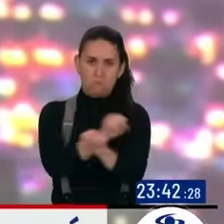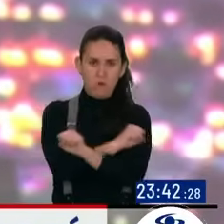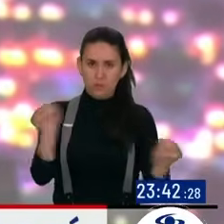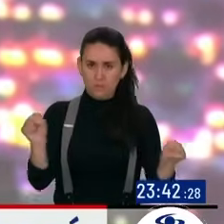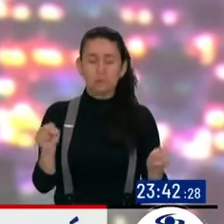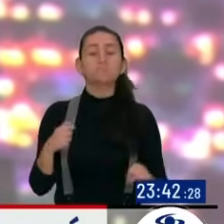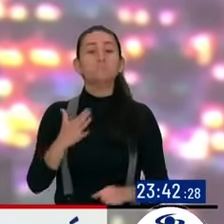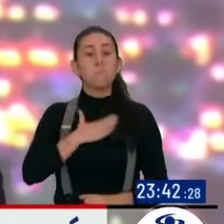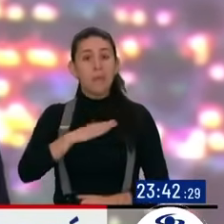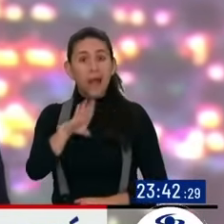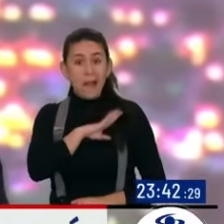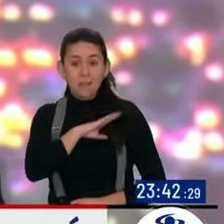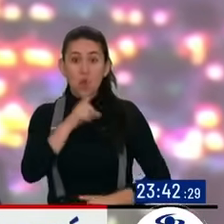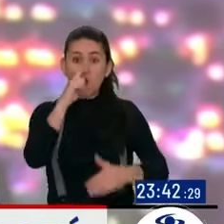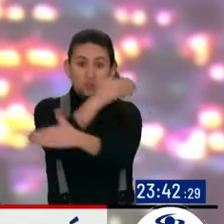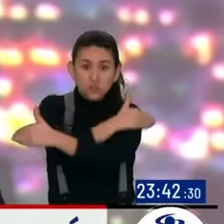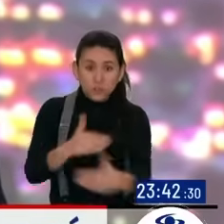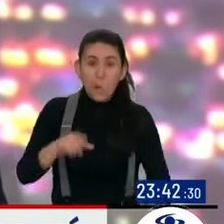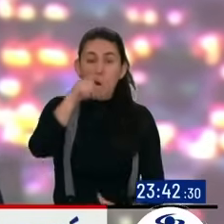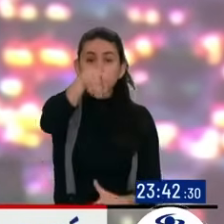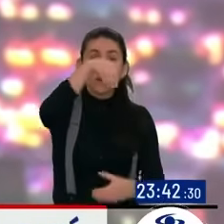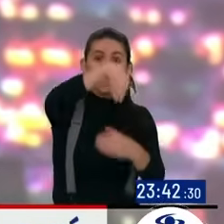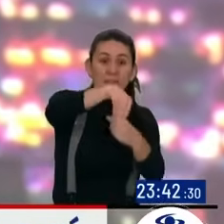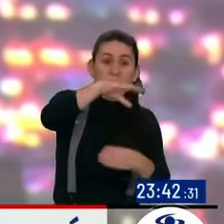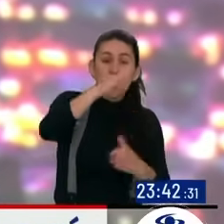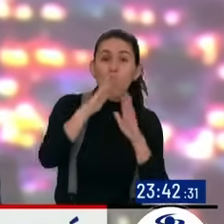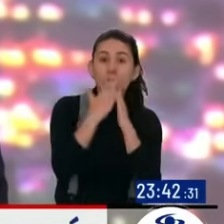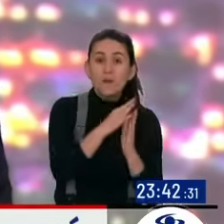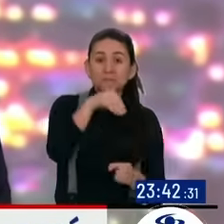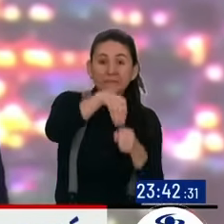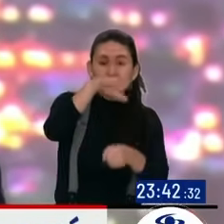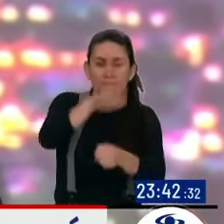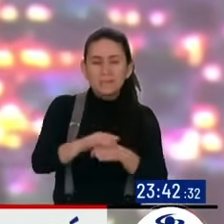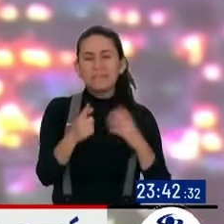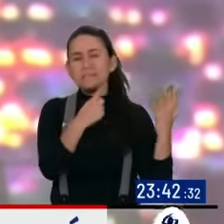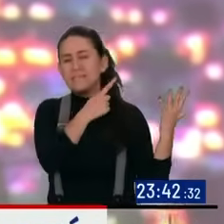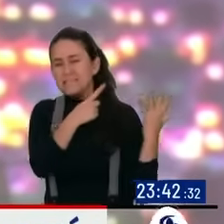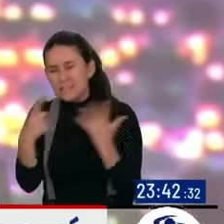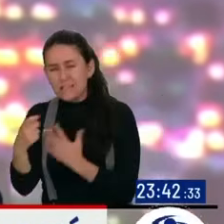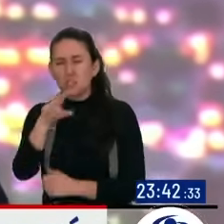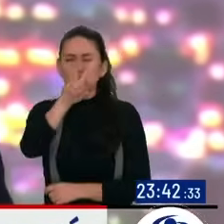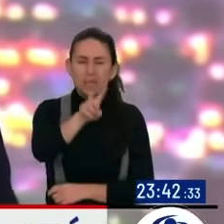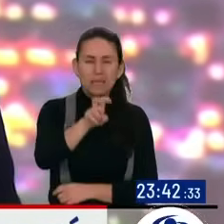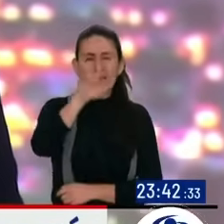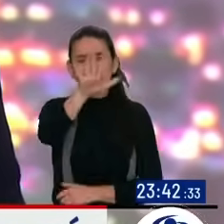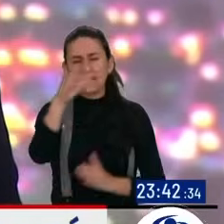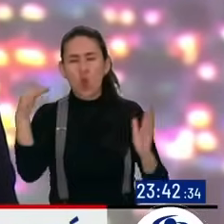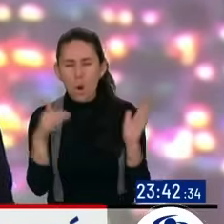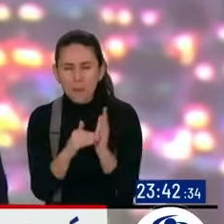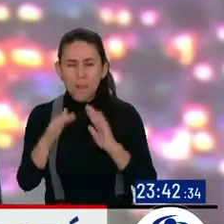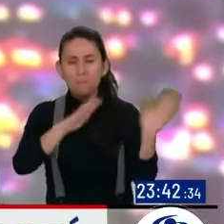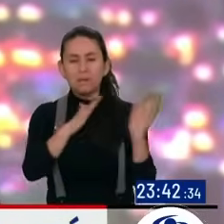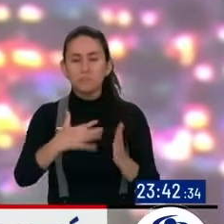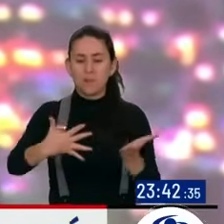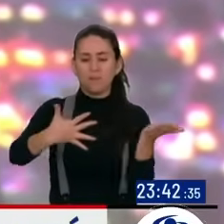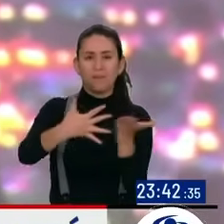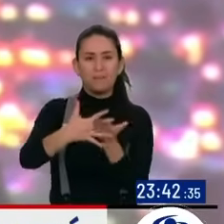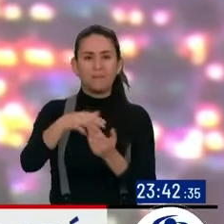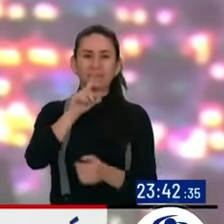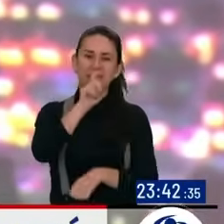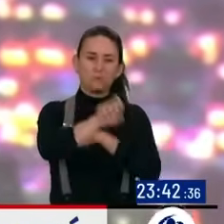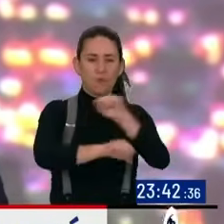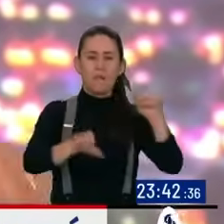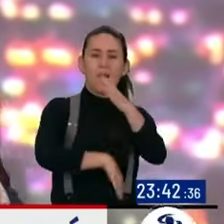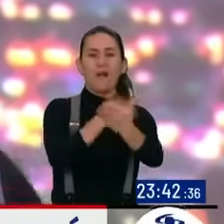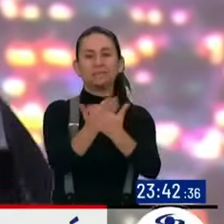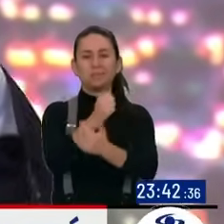los niños que están en colegios distritales, estamos hablando de 675 mil que tienen media jornada, todos,